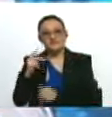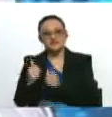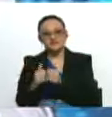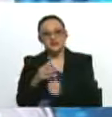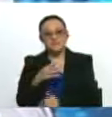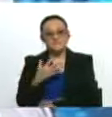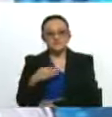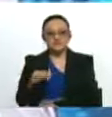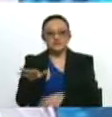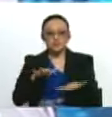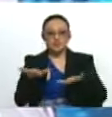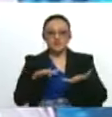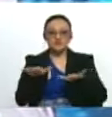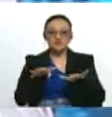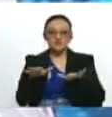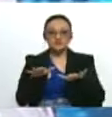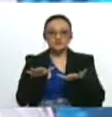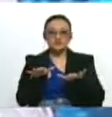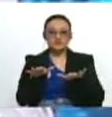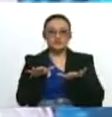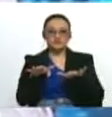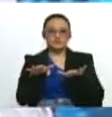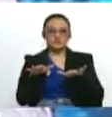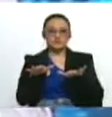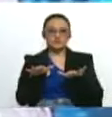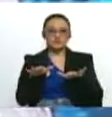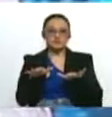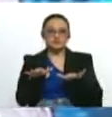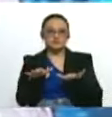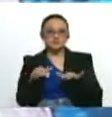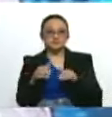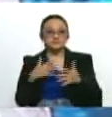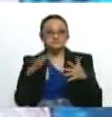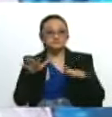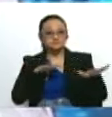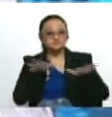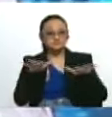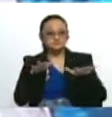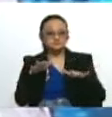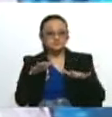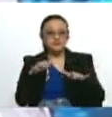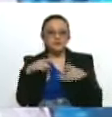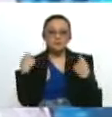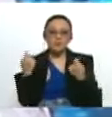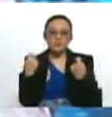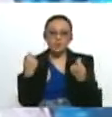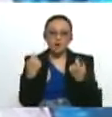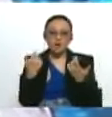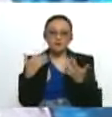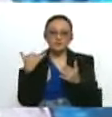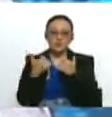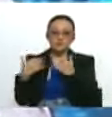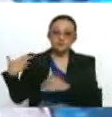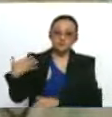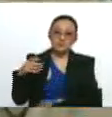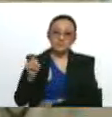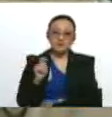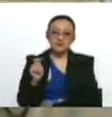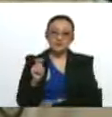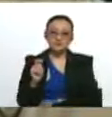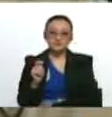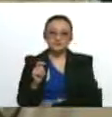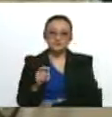de movilización, arquitecto y artífice de las inmensas movilizaciones populares de los últimos meses,